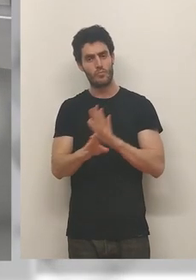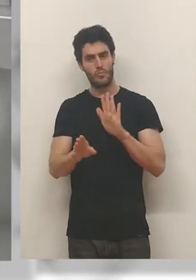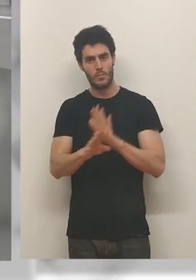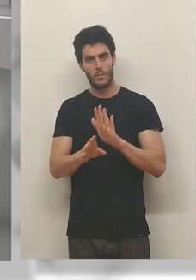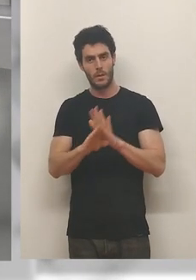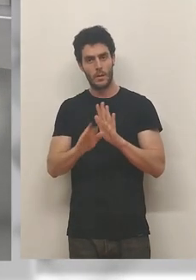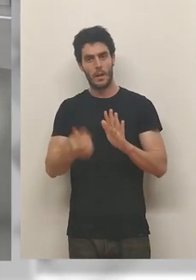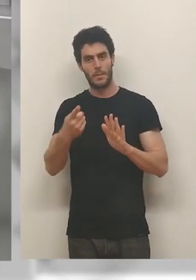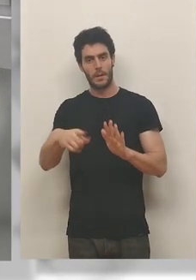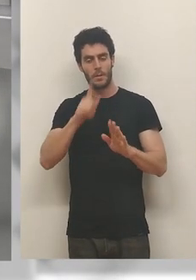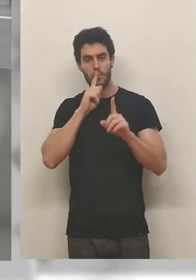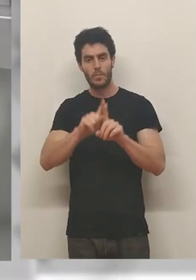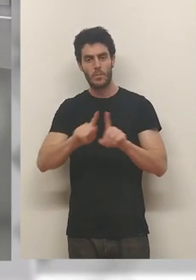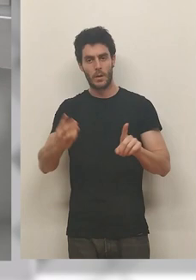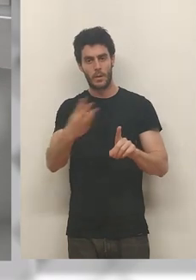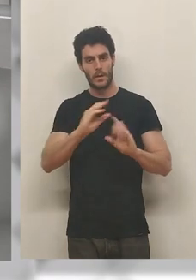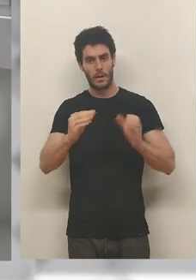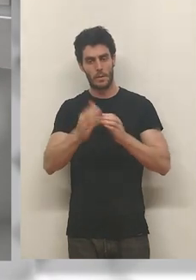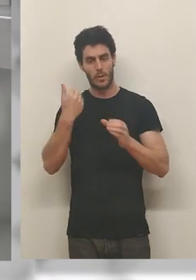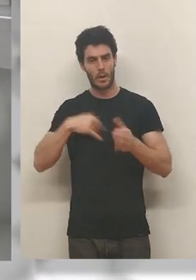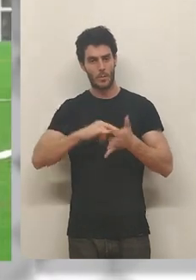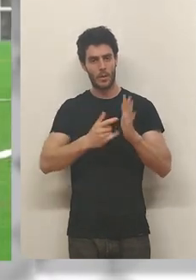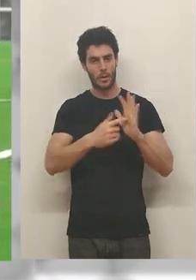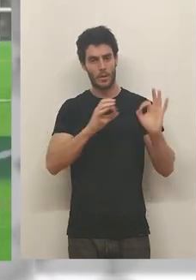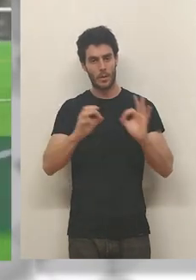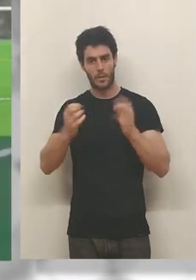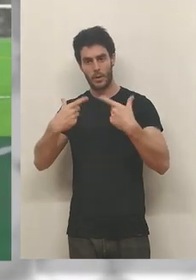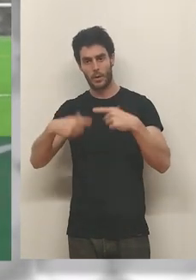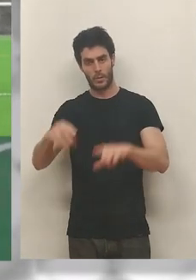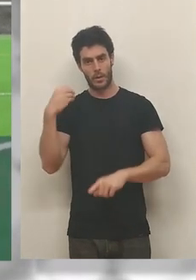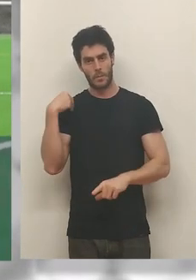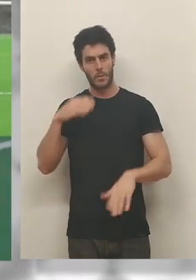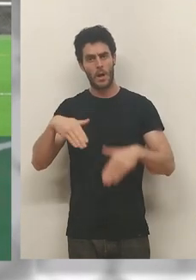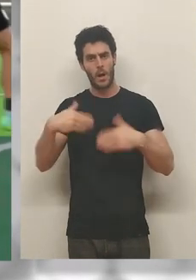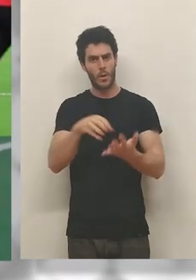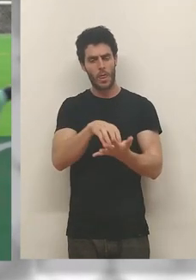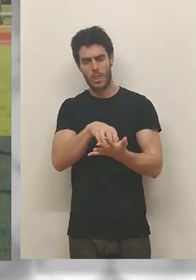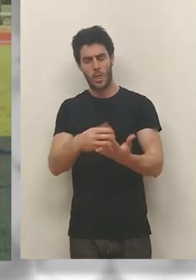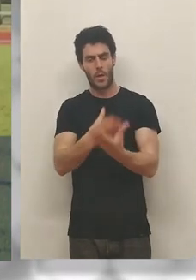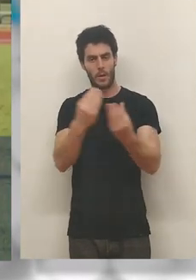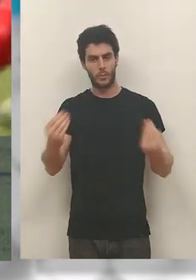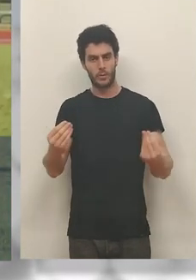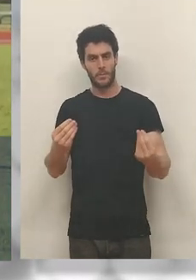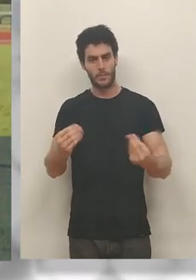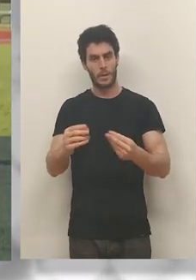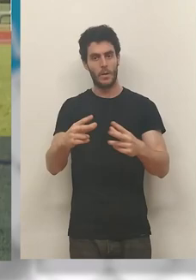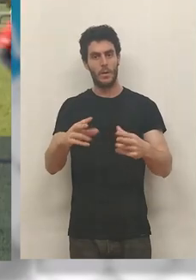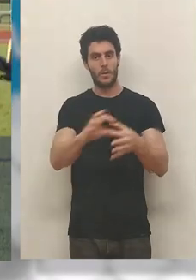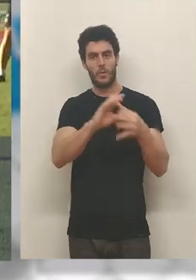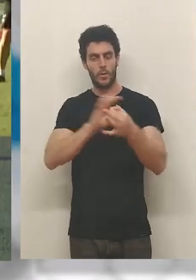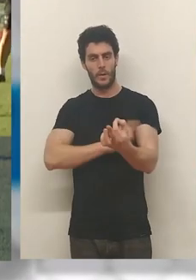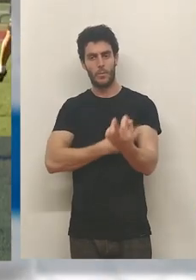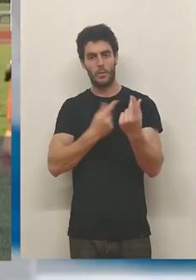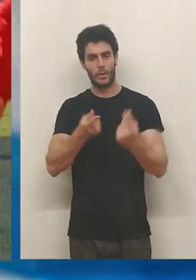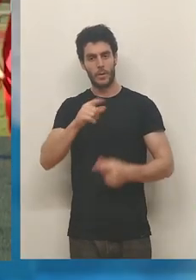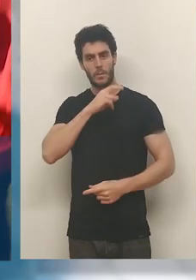trabajando sin prisa pero sin pausa y además en silencio. Los tres están preparando ya sus proyectos en la categoría, aunque hay muchas incógnitas encima de la